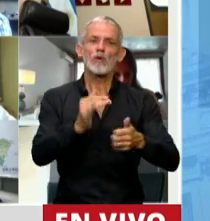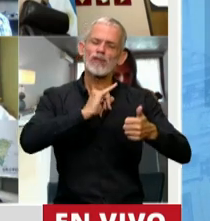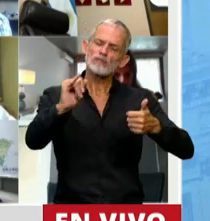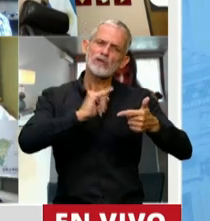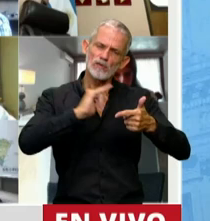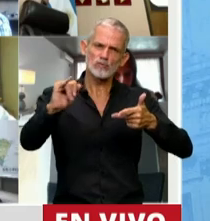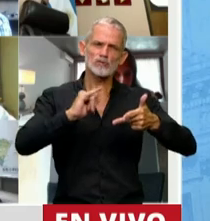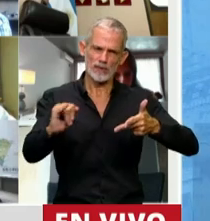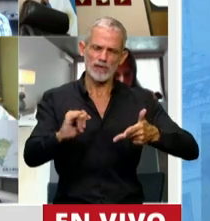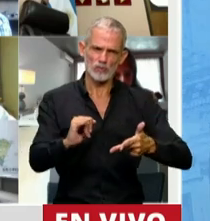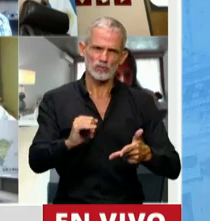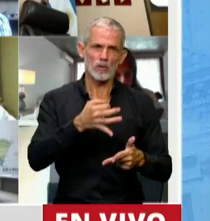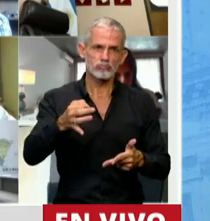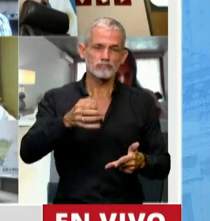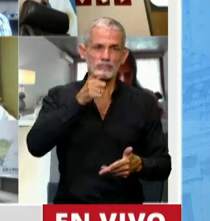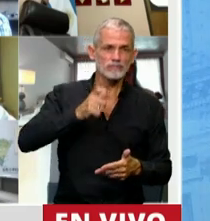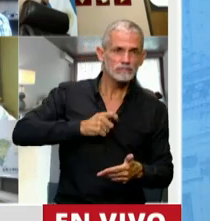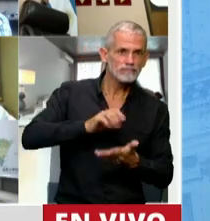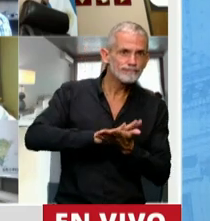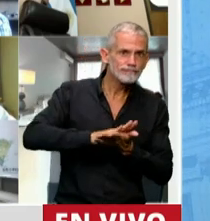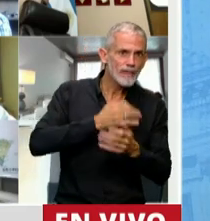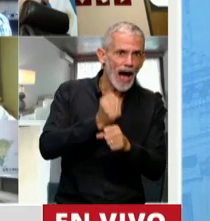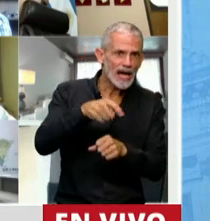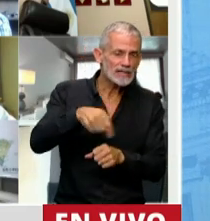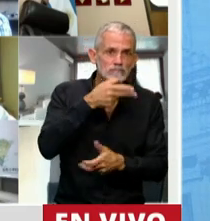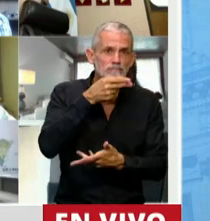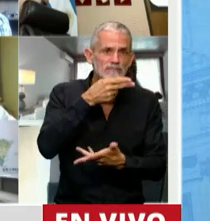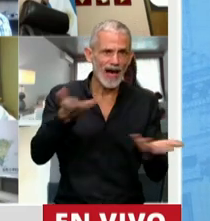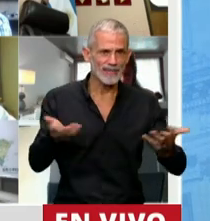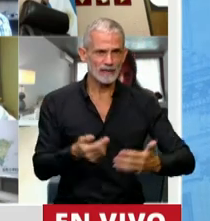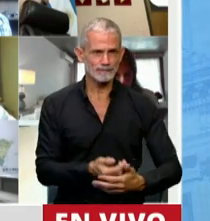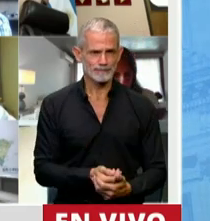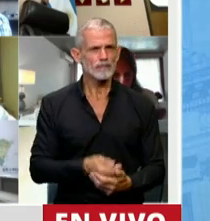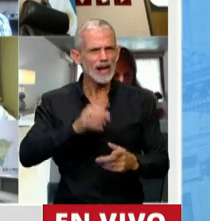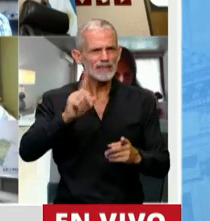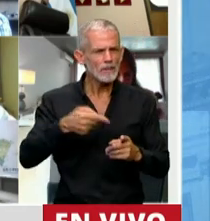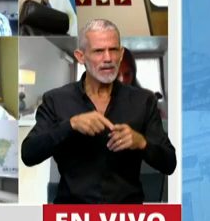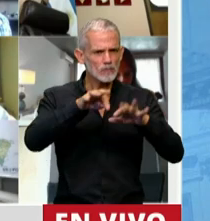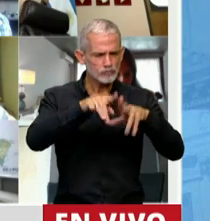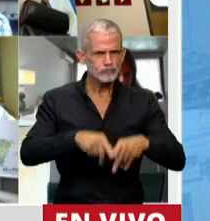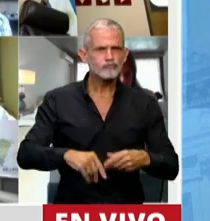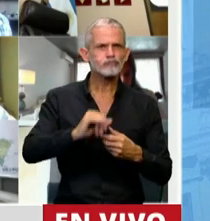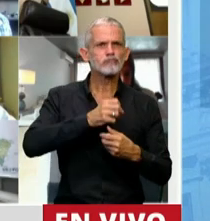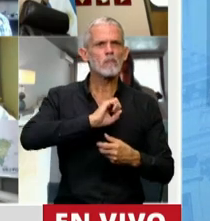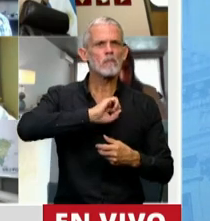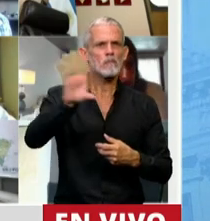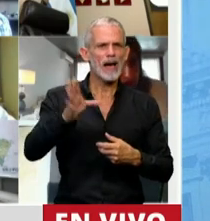denuncias correspondientes sin ningún tipo de respuesta hasta el día de hoy. También hemos cursado